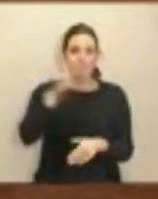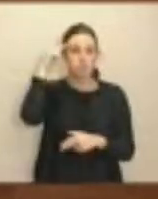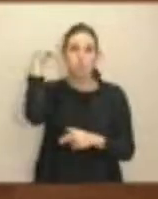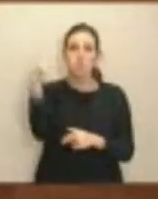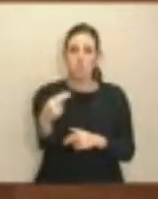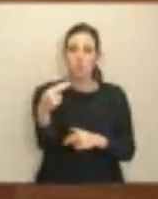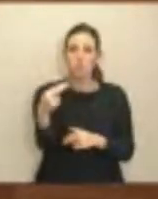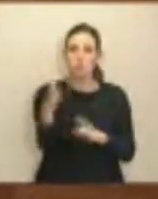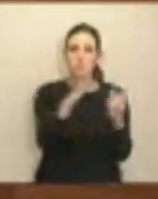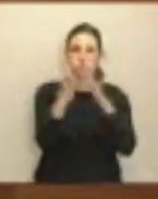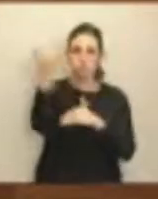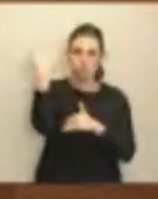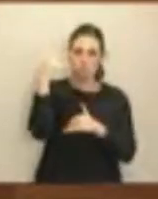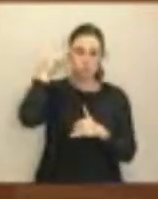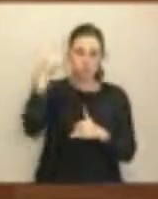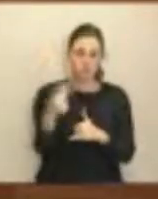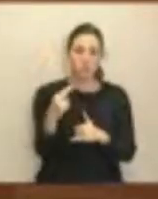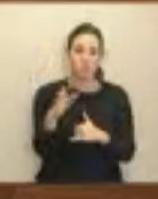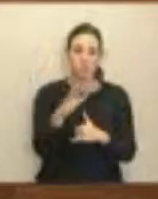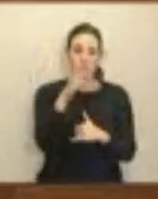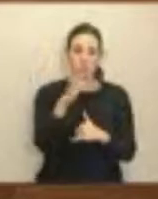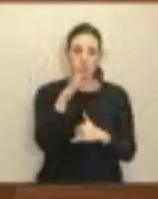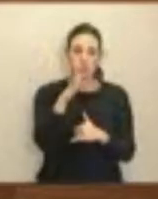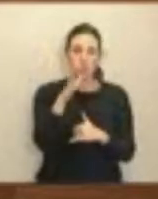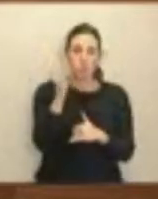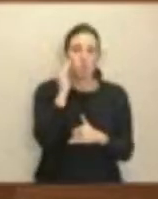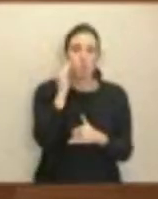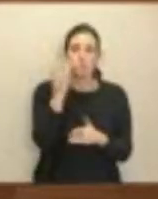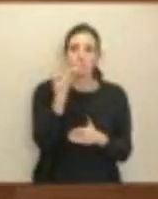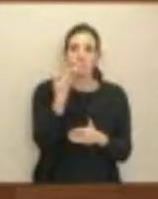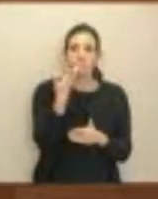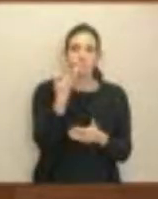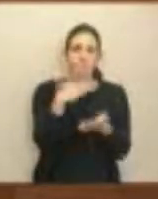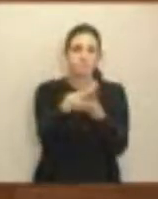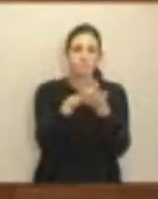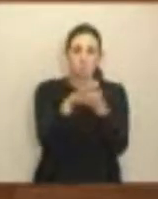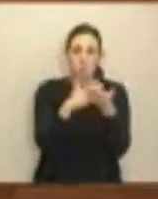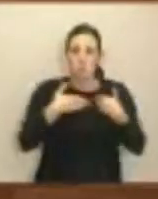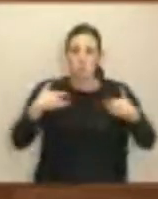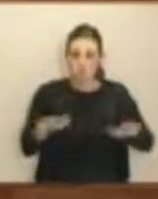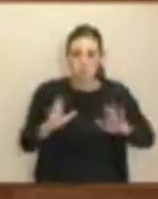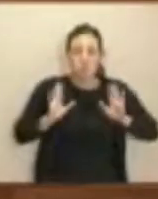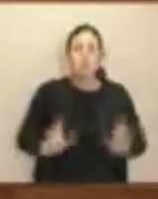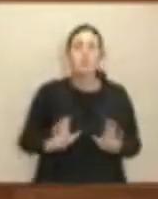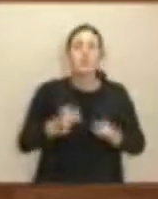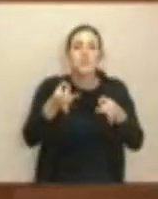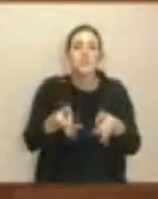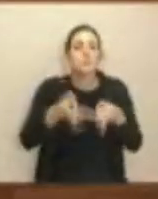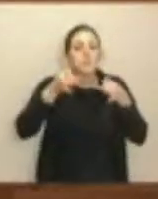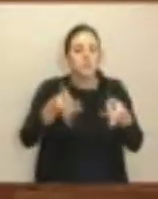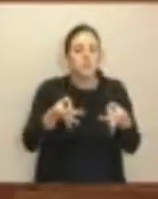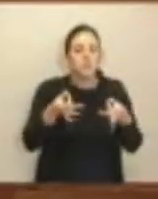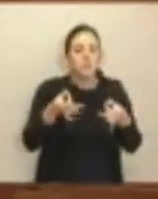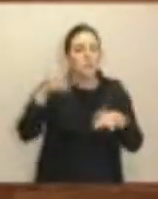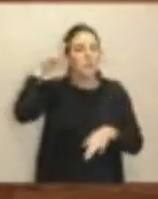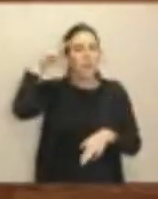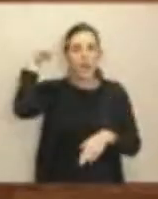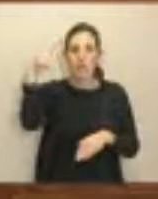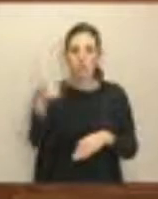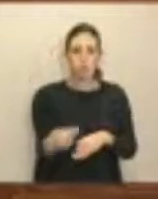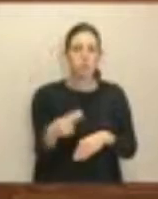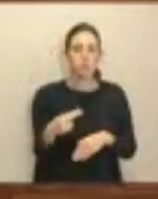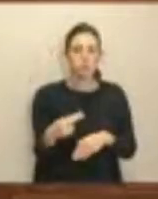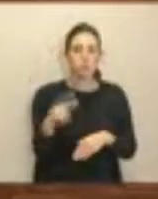en su momento y hicimos las valoraciones que nos pareció oportuno y pertinente, pero siempre desde el